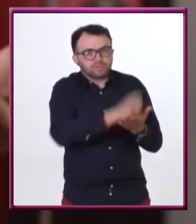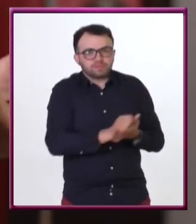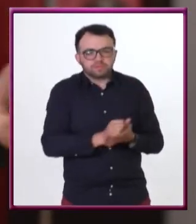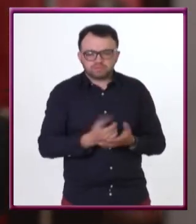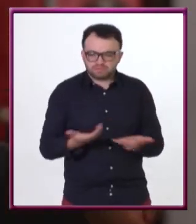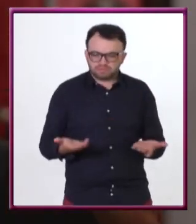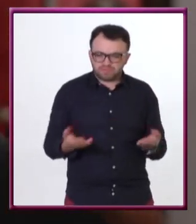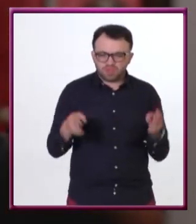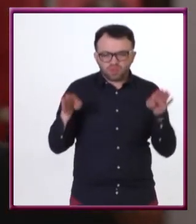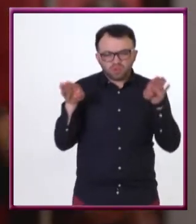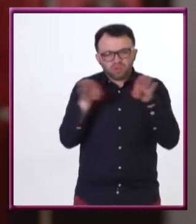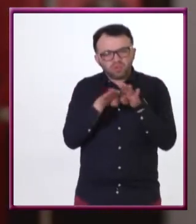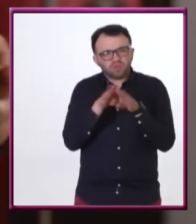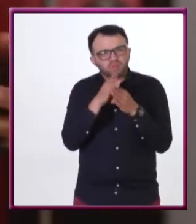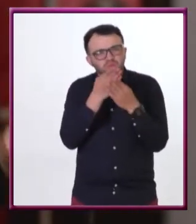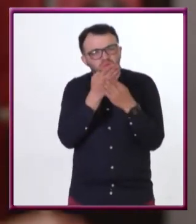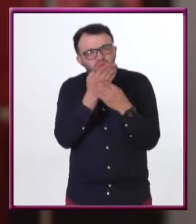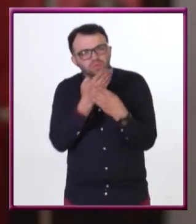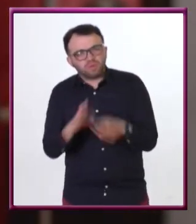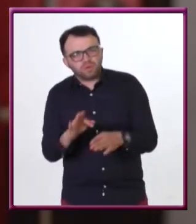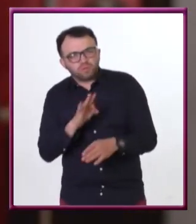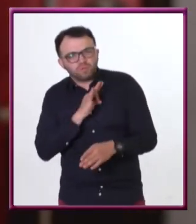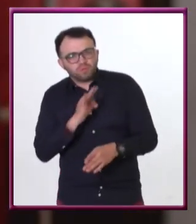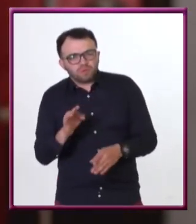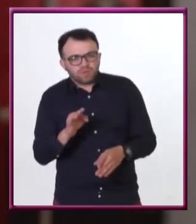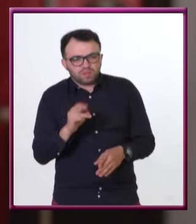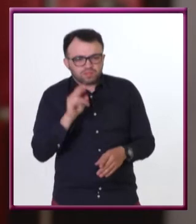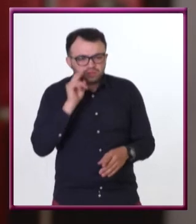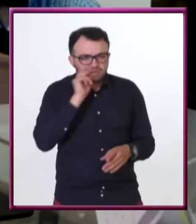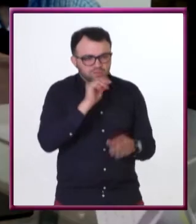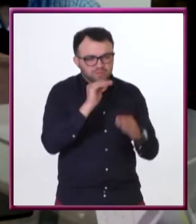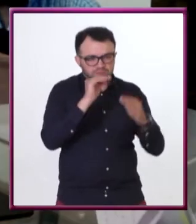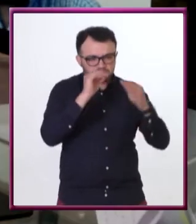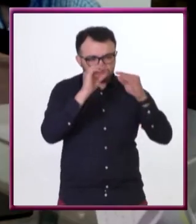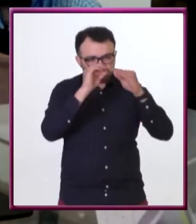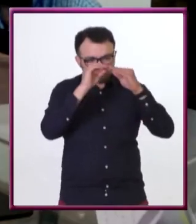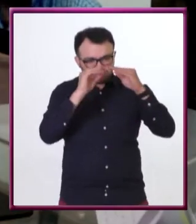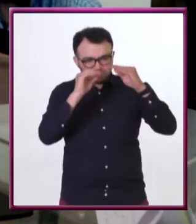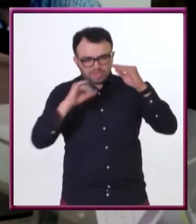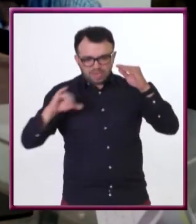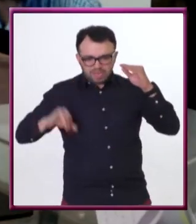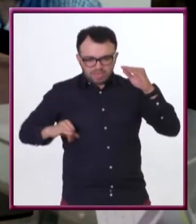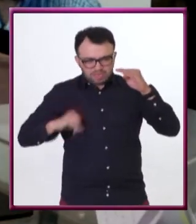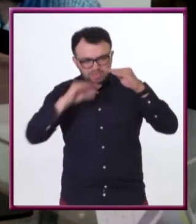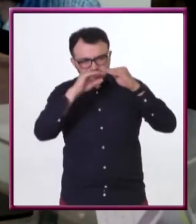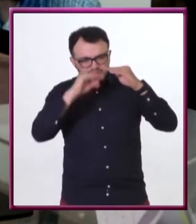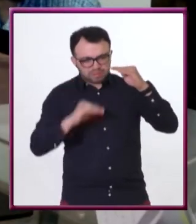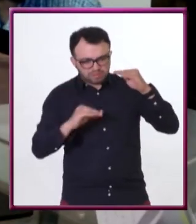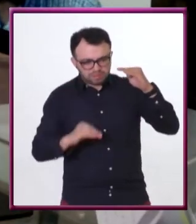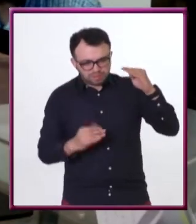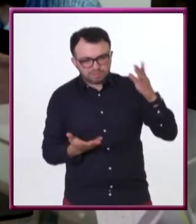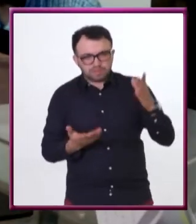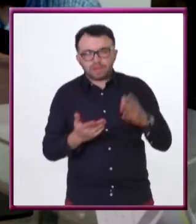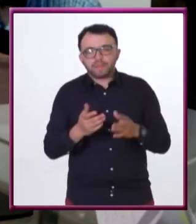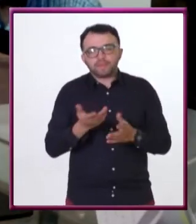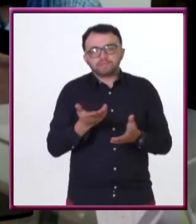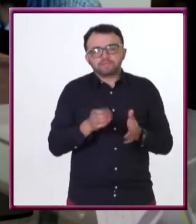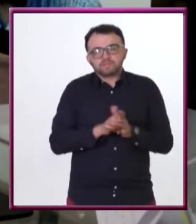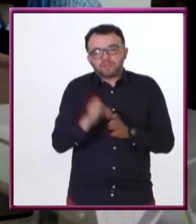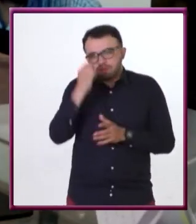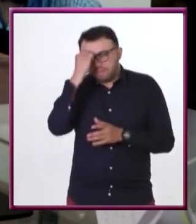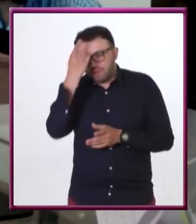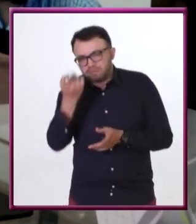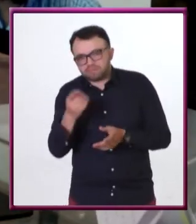que una serie de potencias nos va a ayudar a resolver ese problema? Porque cada mes tú pagas una tasa de interés. Ajá.